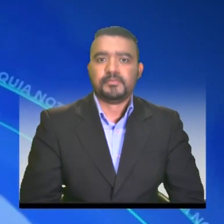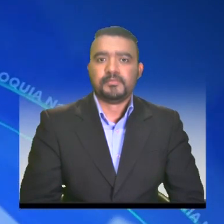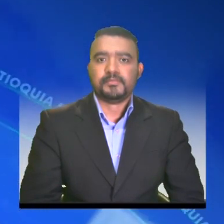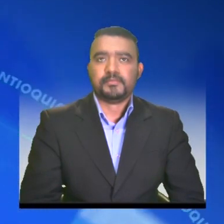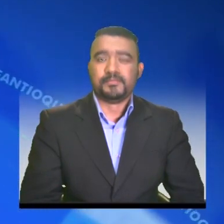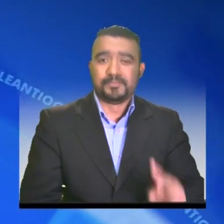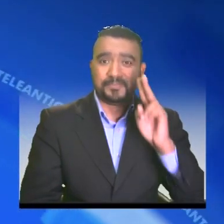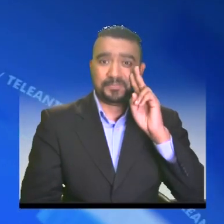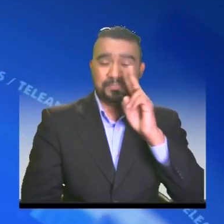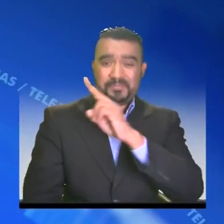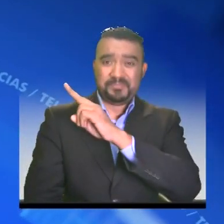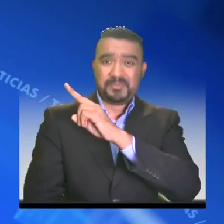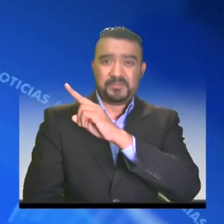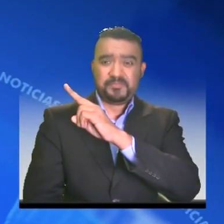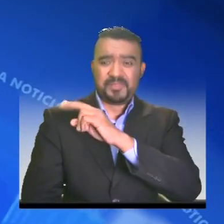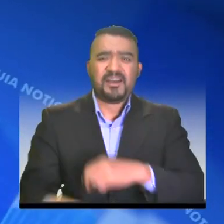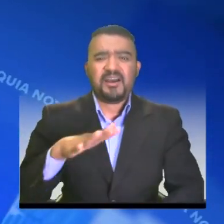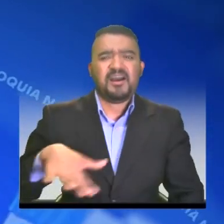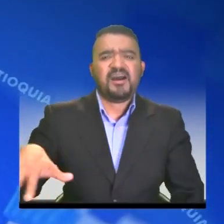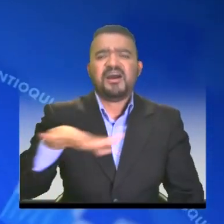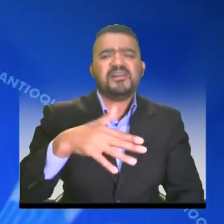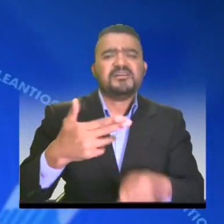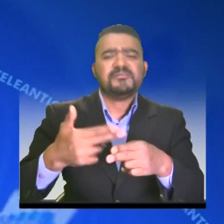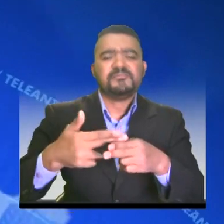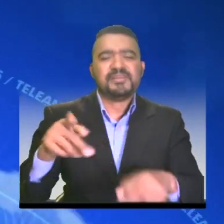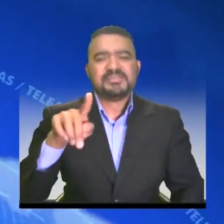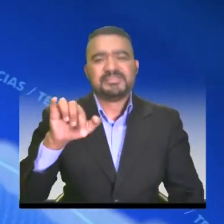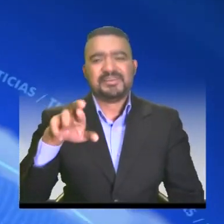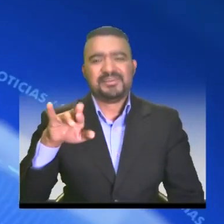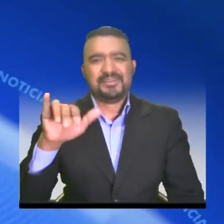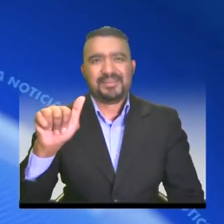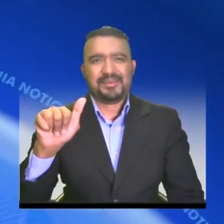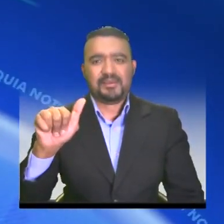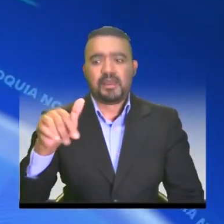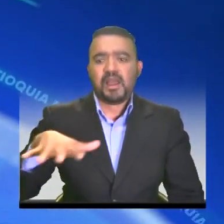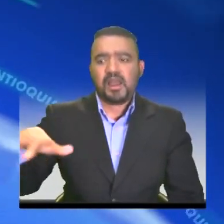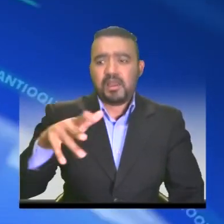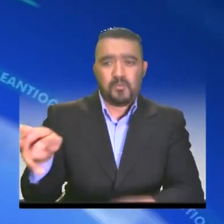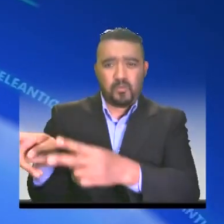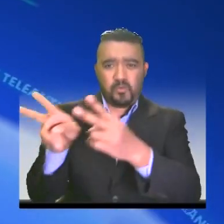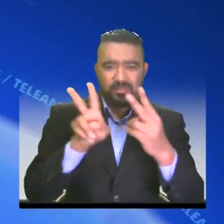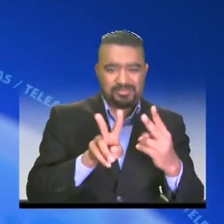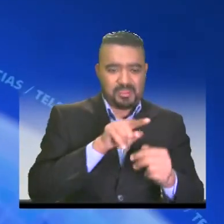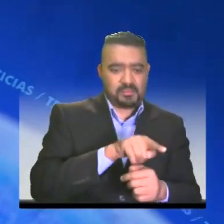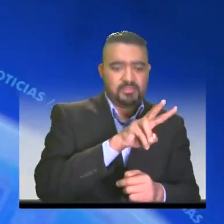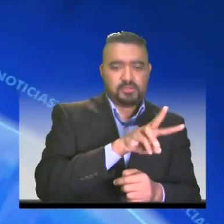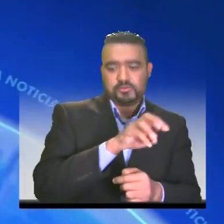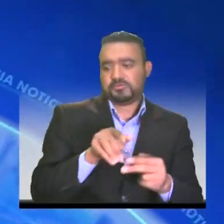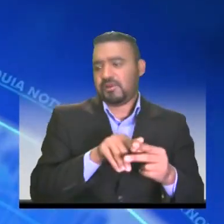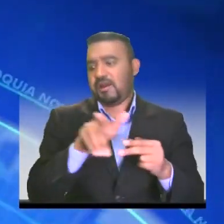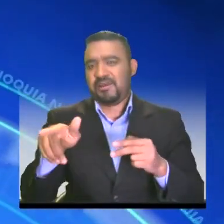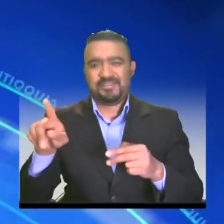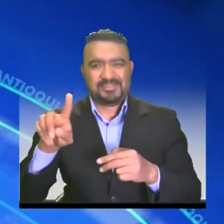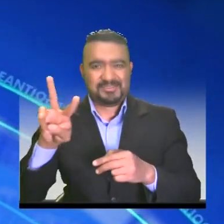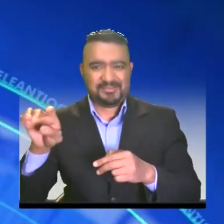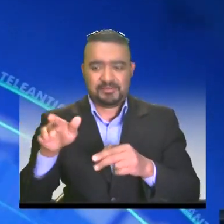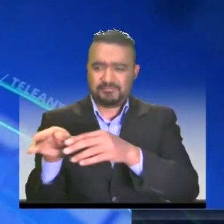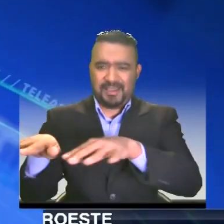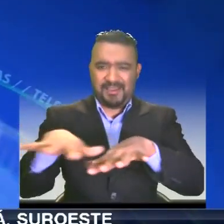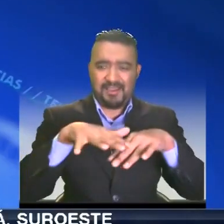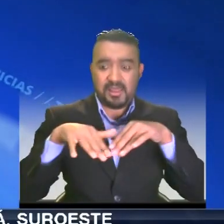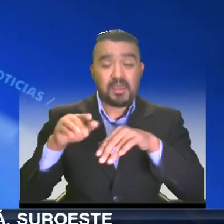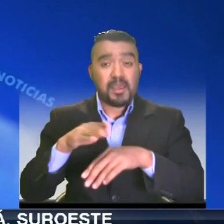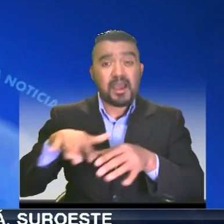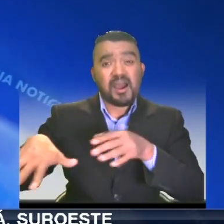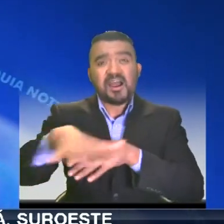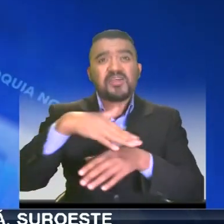Este derrumbe ocurrió en el sector La Siria entre los puentes 18 y 19, en un tramo alejado de la vía actual